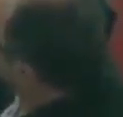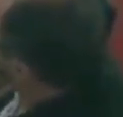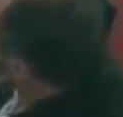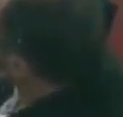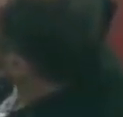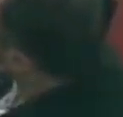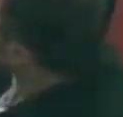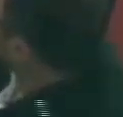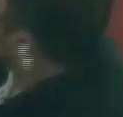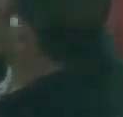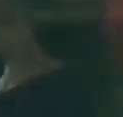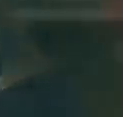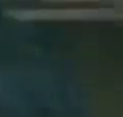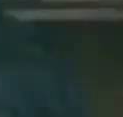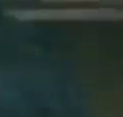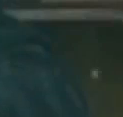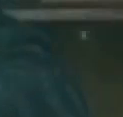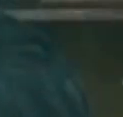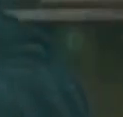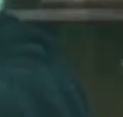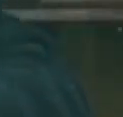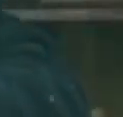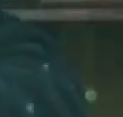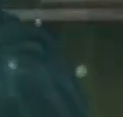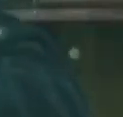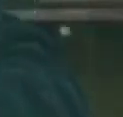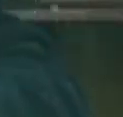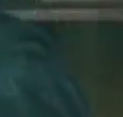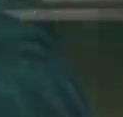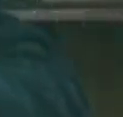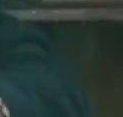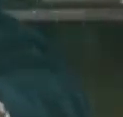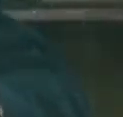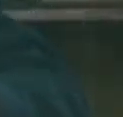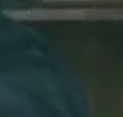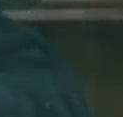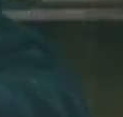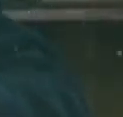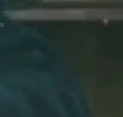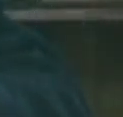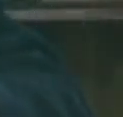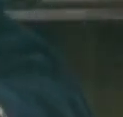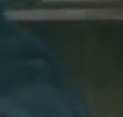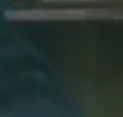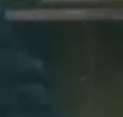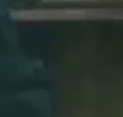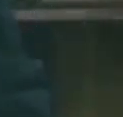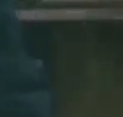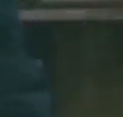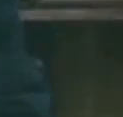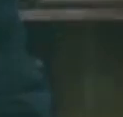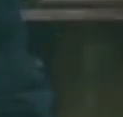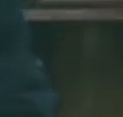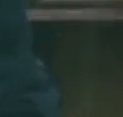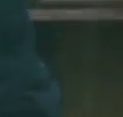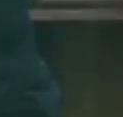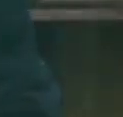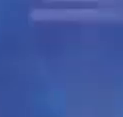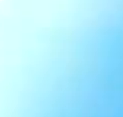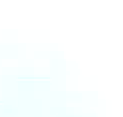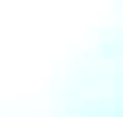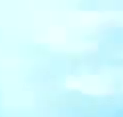nosotros, seríamos nosotros los liquidadores de este proyecto. Nos cabe una gran